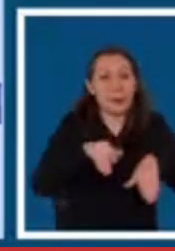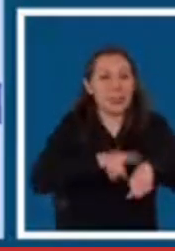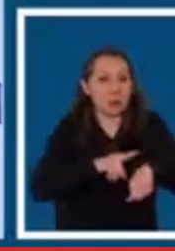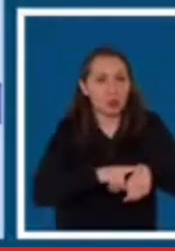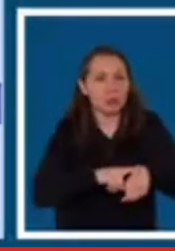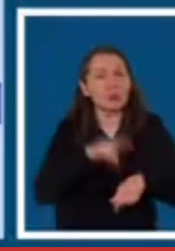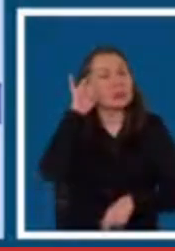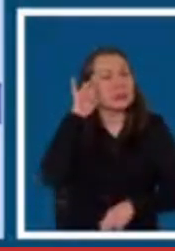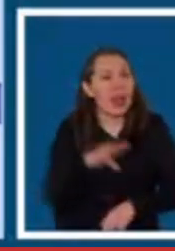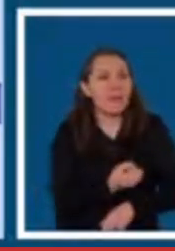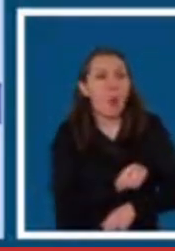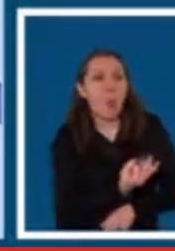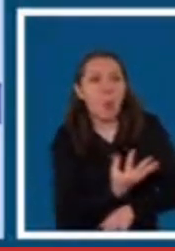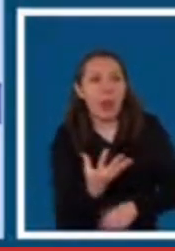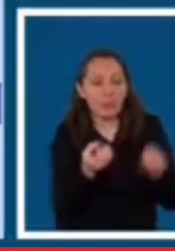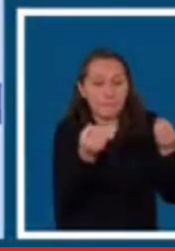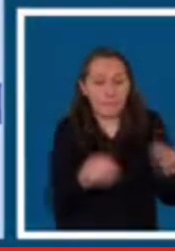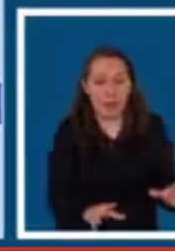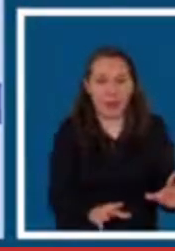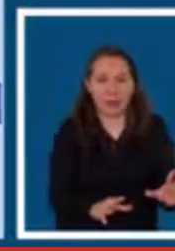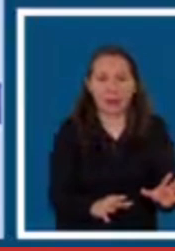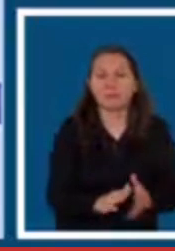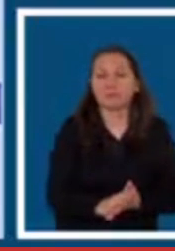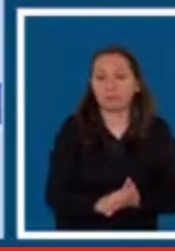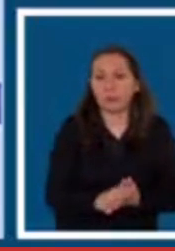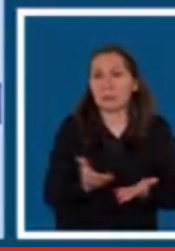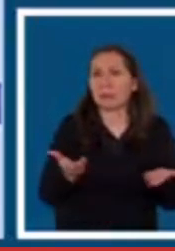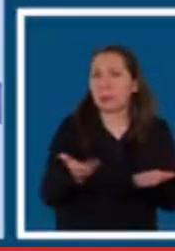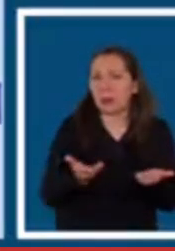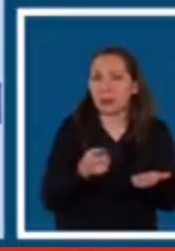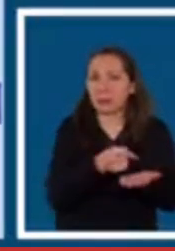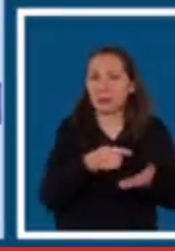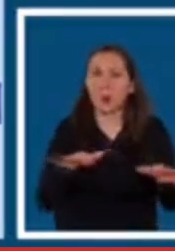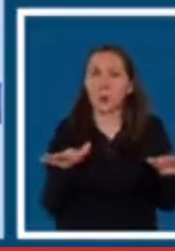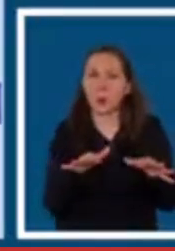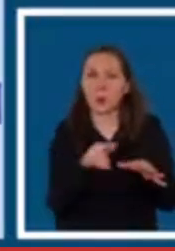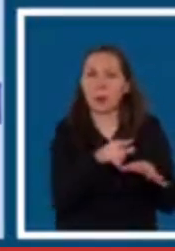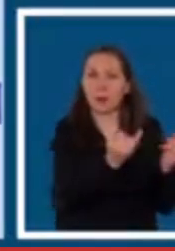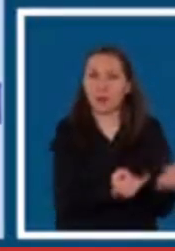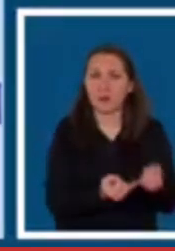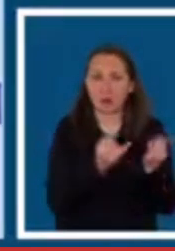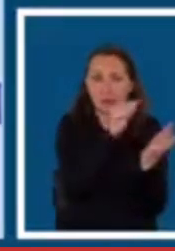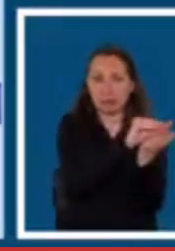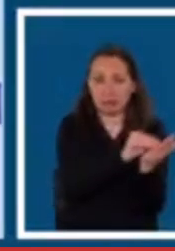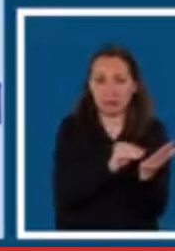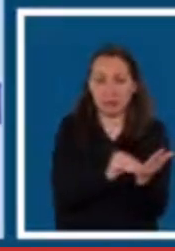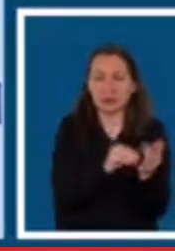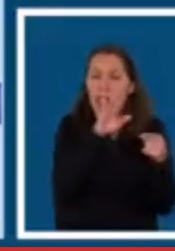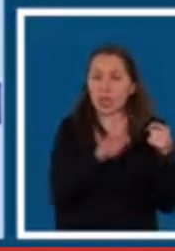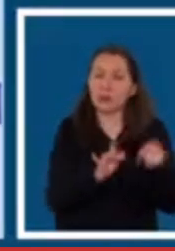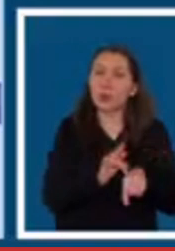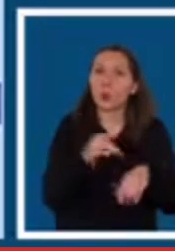mismo tiempo hacer una cuantificación de estas pérdidas para qué vamos a estar utilizando esta información esta información es muy